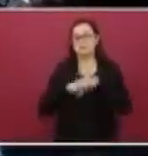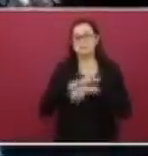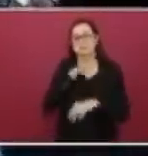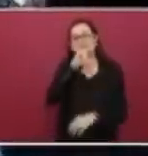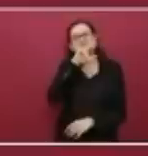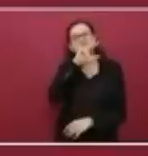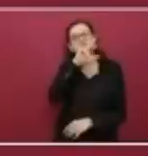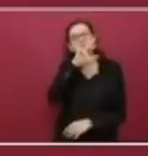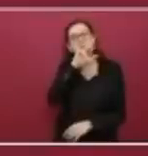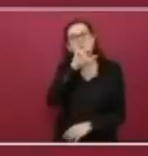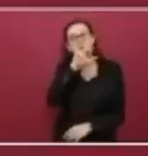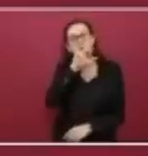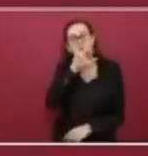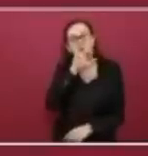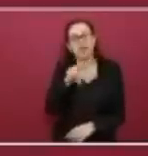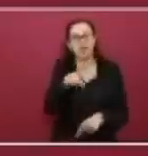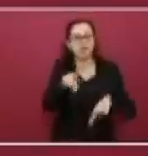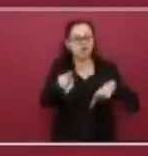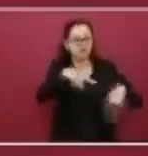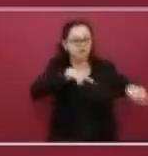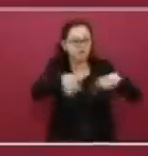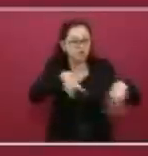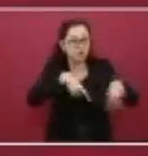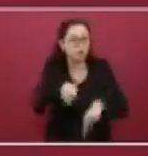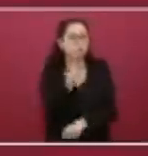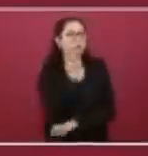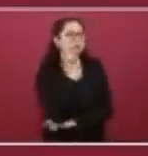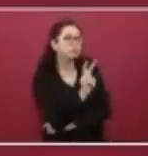es que se cobre por ver el fútbol